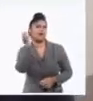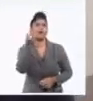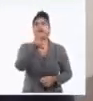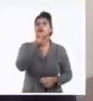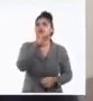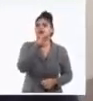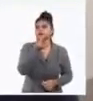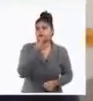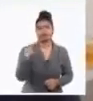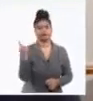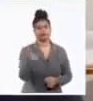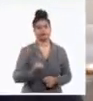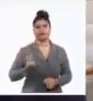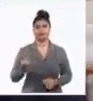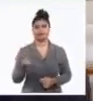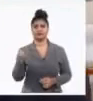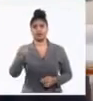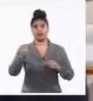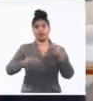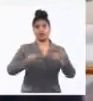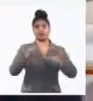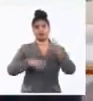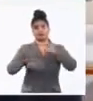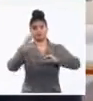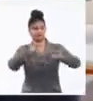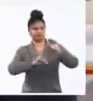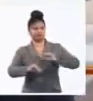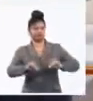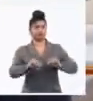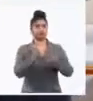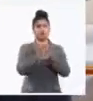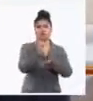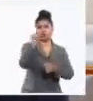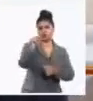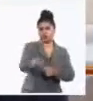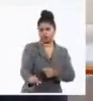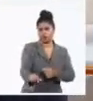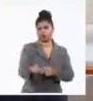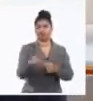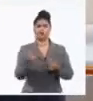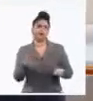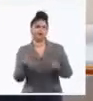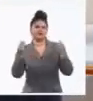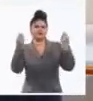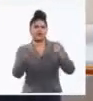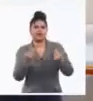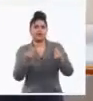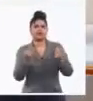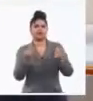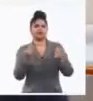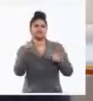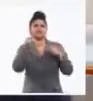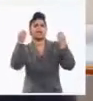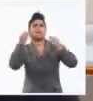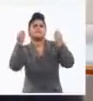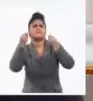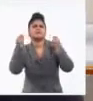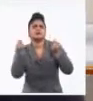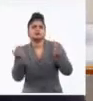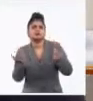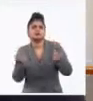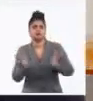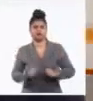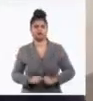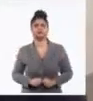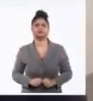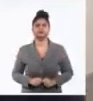haciendo un conversatorio con los estudiantes a ver su compromiso que tienen de ir a votar por el nuevo código de la